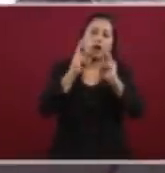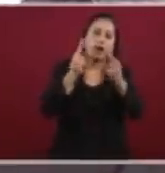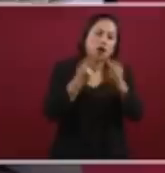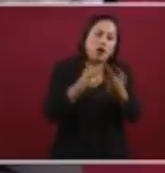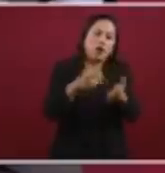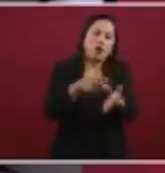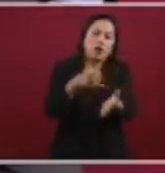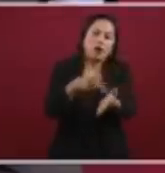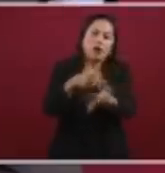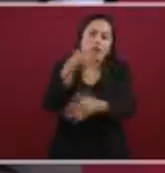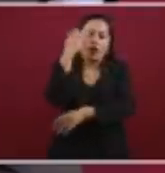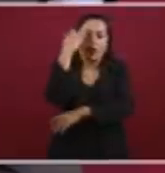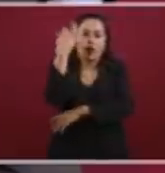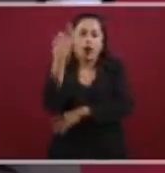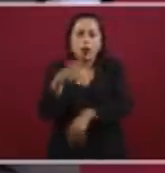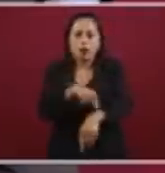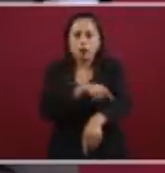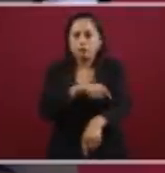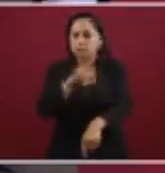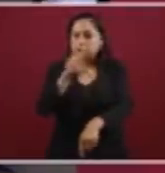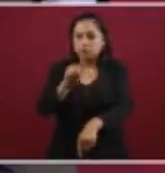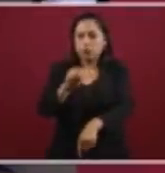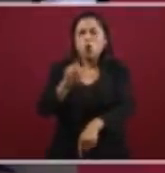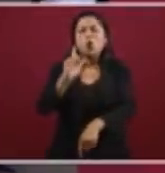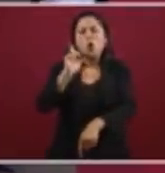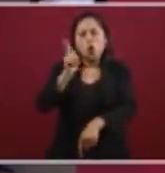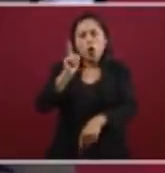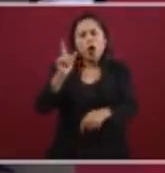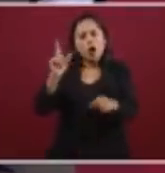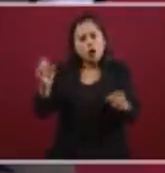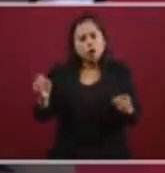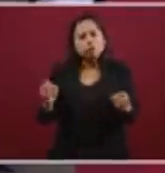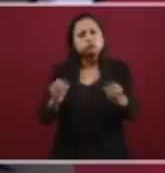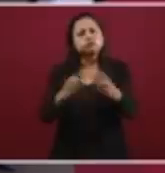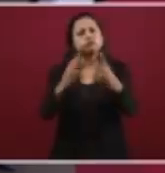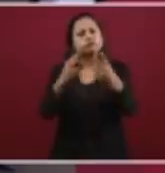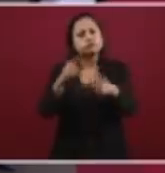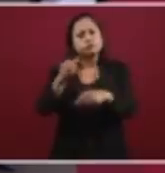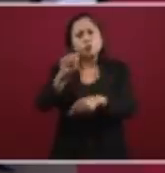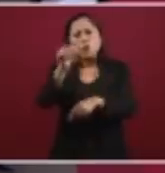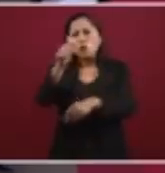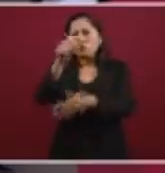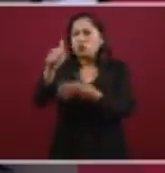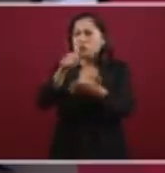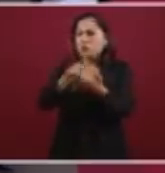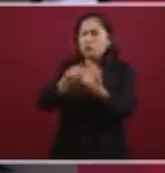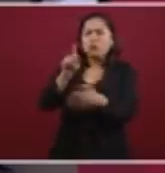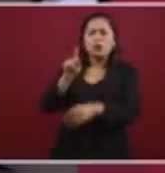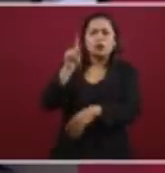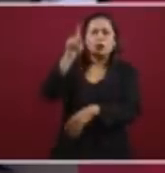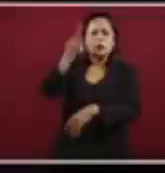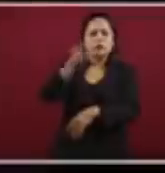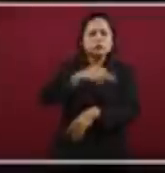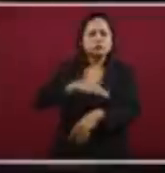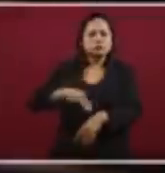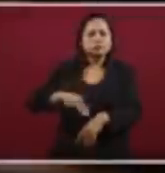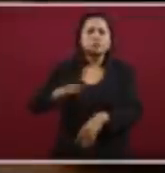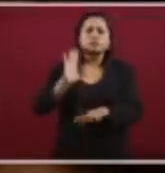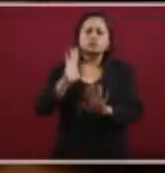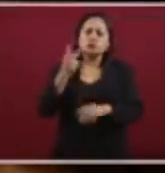resuelto este caso este asunto y aquí vamos a entre todos a seguirle dando seguimiento